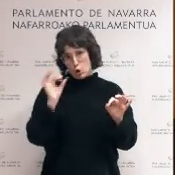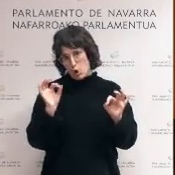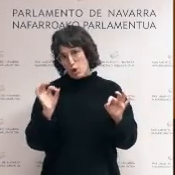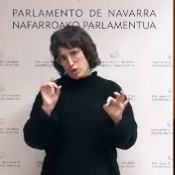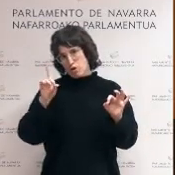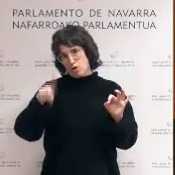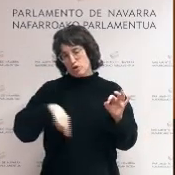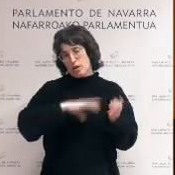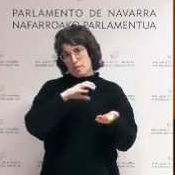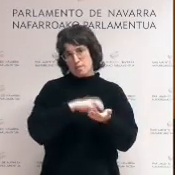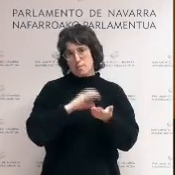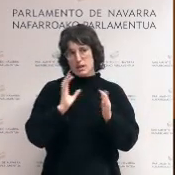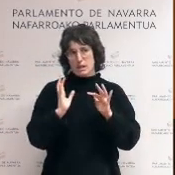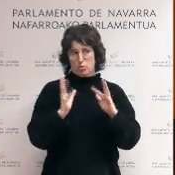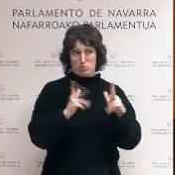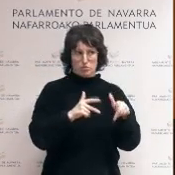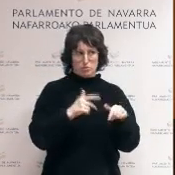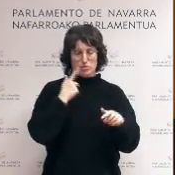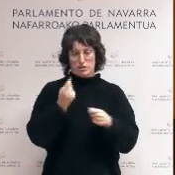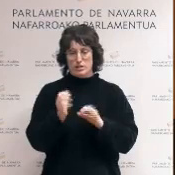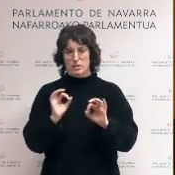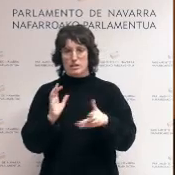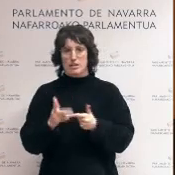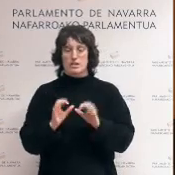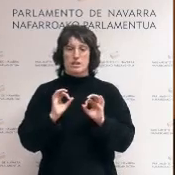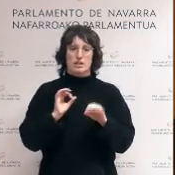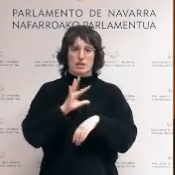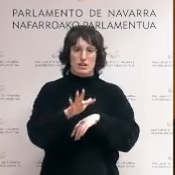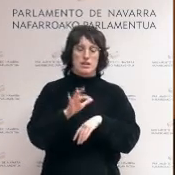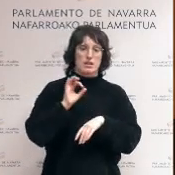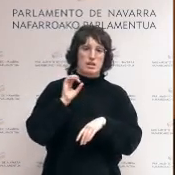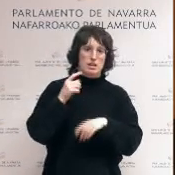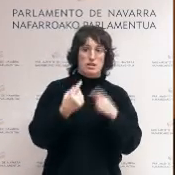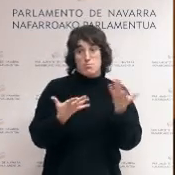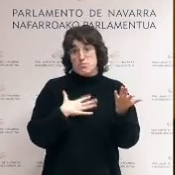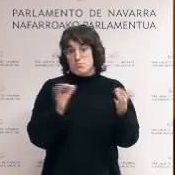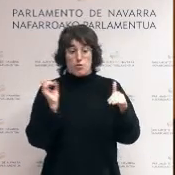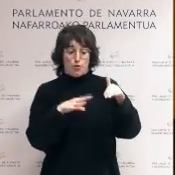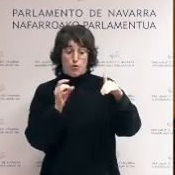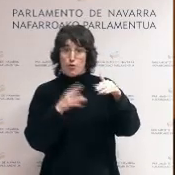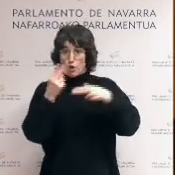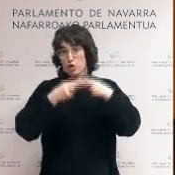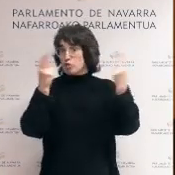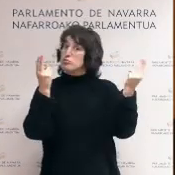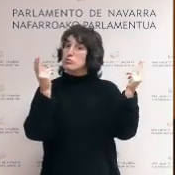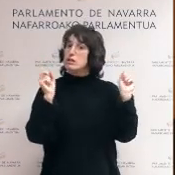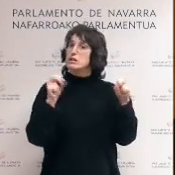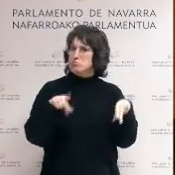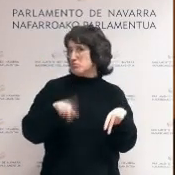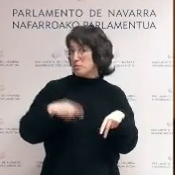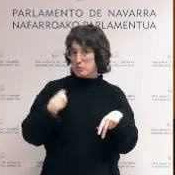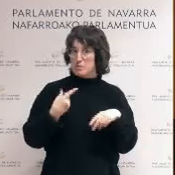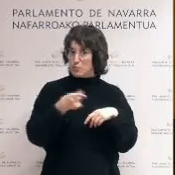Cuentos. Una transparencia total, aunque no estuviéramos manejando fondos públicos. Y esto es